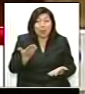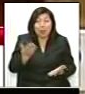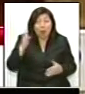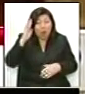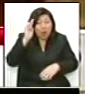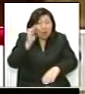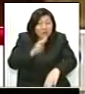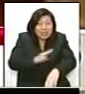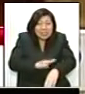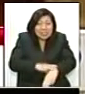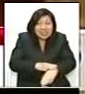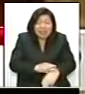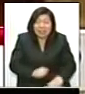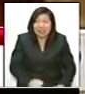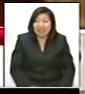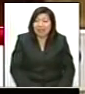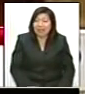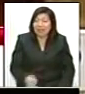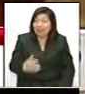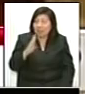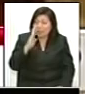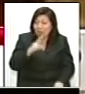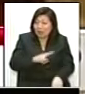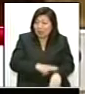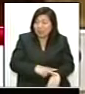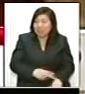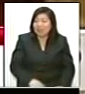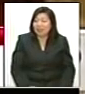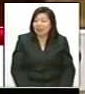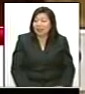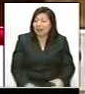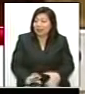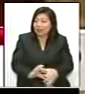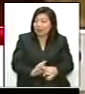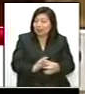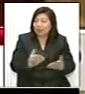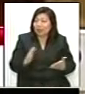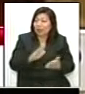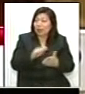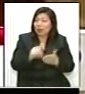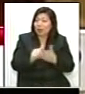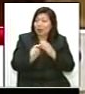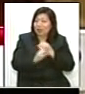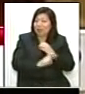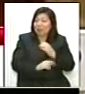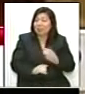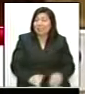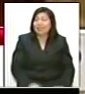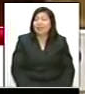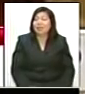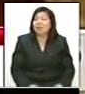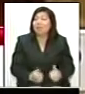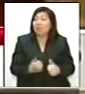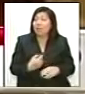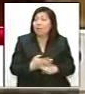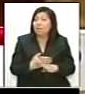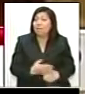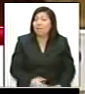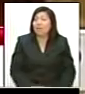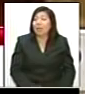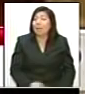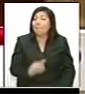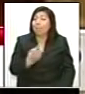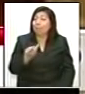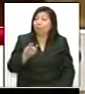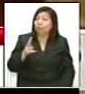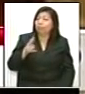de la policía, un suboficial de tercera de la policía, ha unido a todo el país. Yo creo que este es un buen motivo para